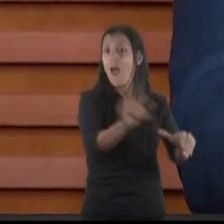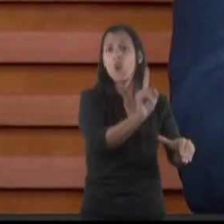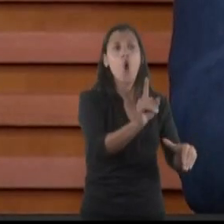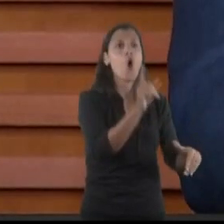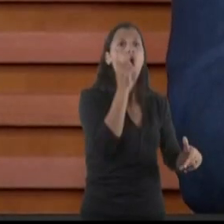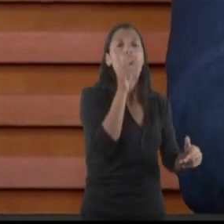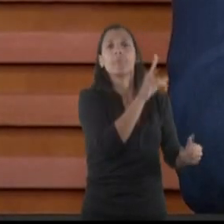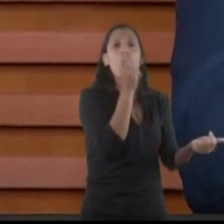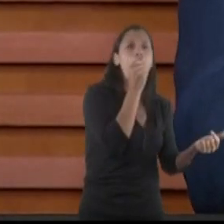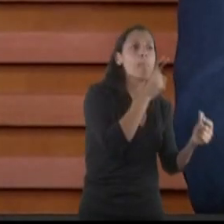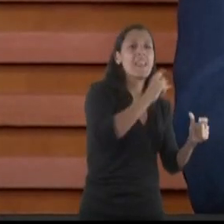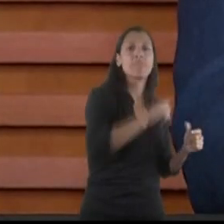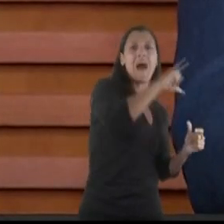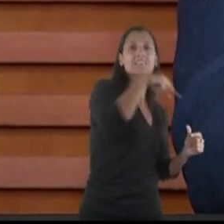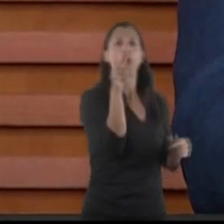hombre.